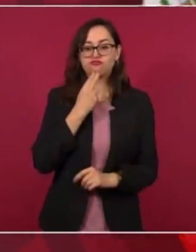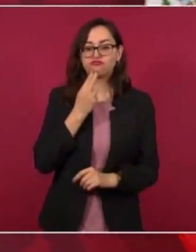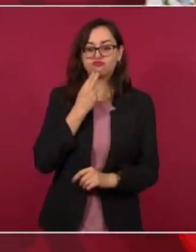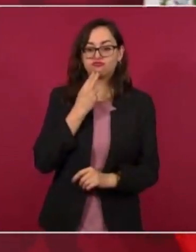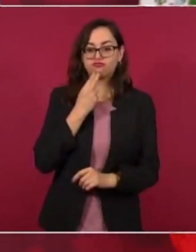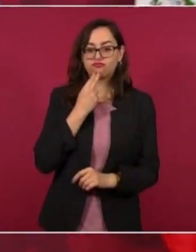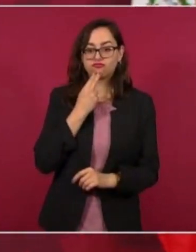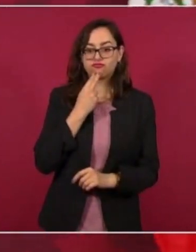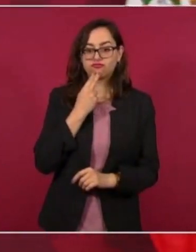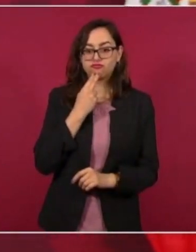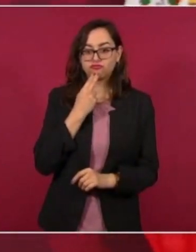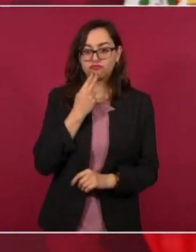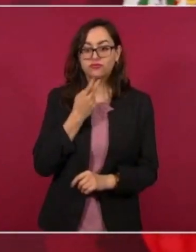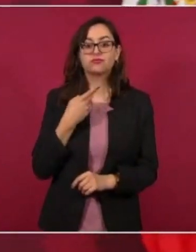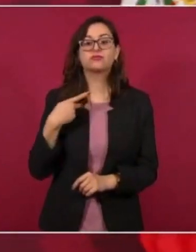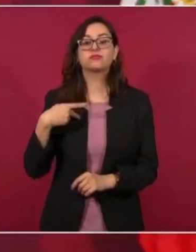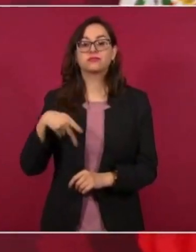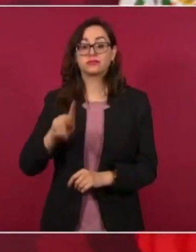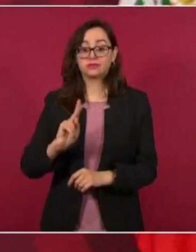pero ya había consigna